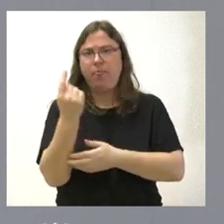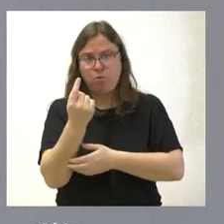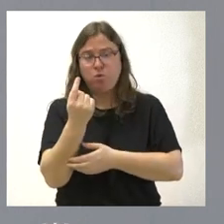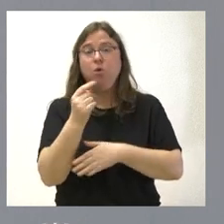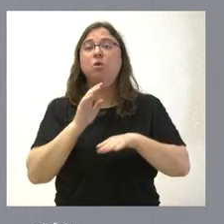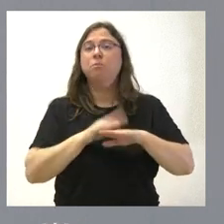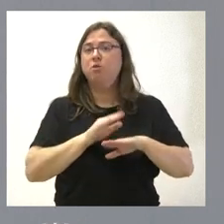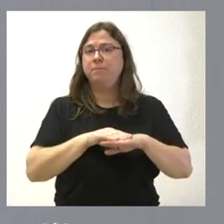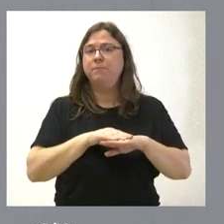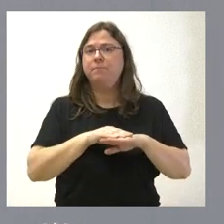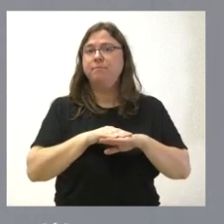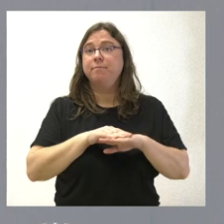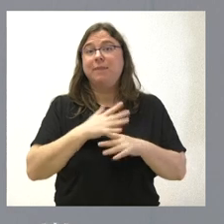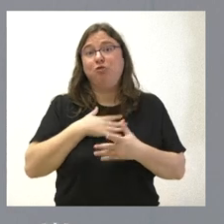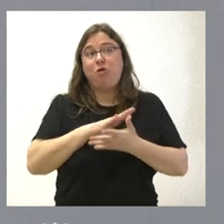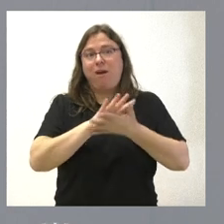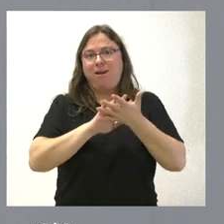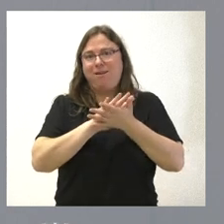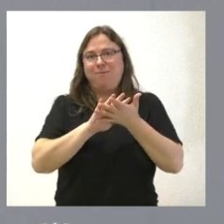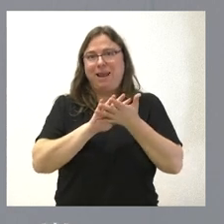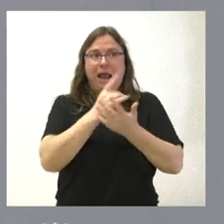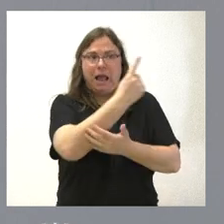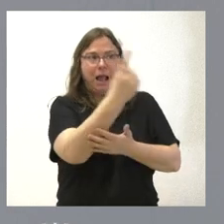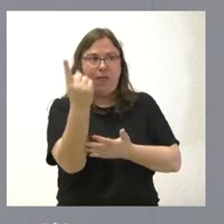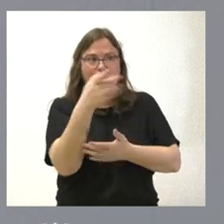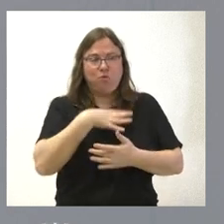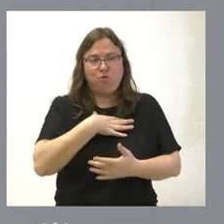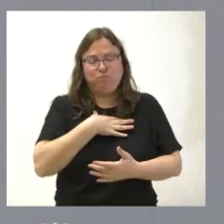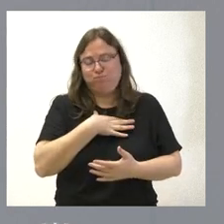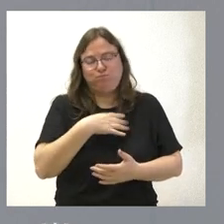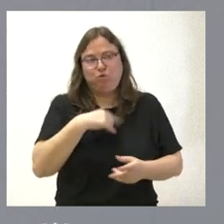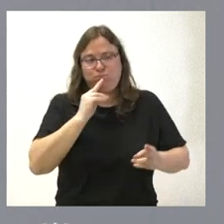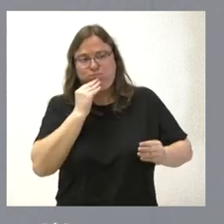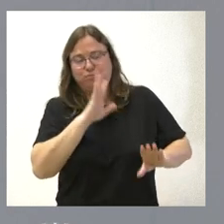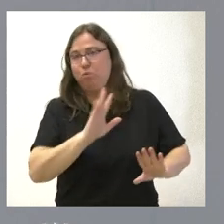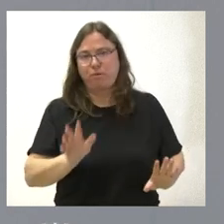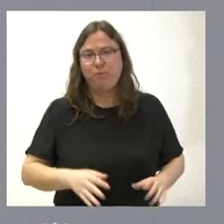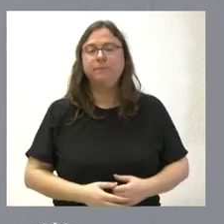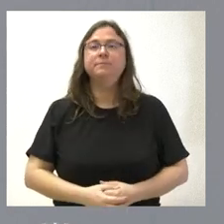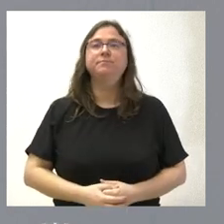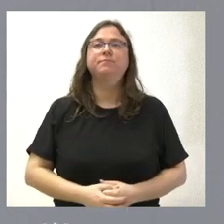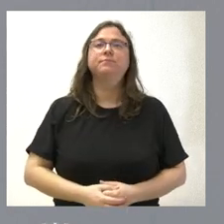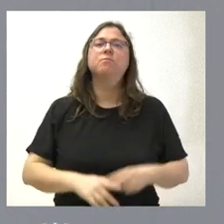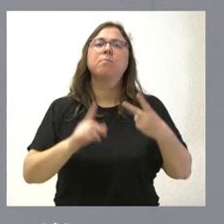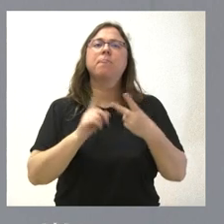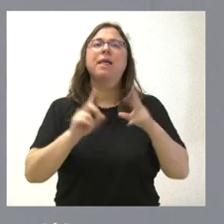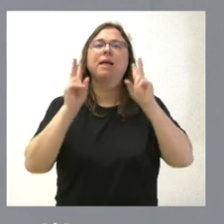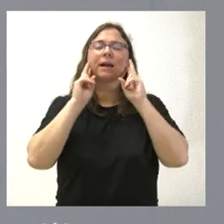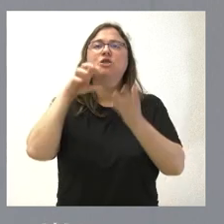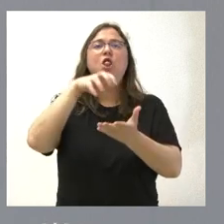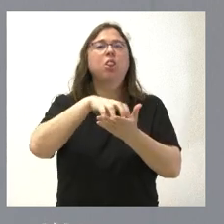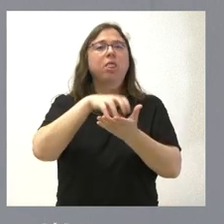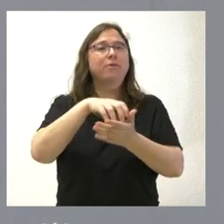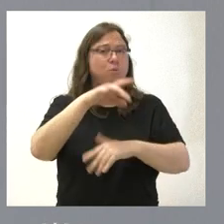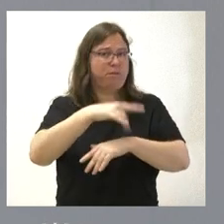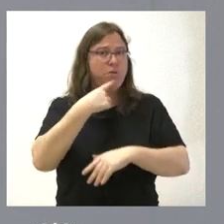porque no puedo hablar por eh cada uno de los municipios situación concreta el caso del centro de salud que usted